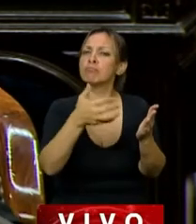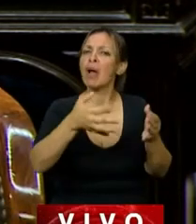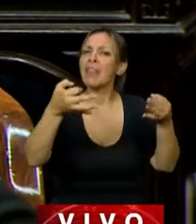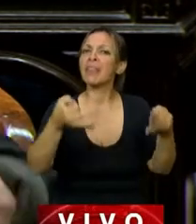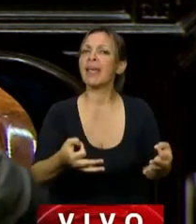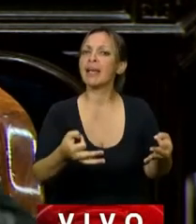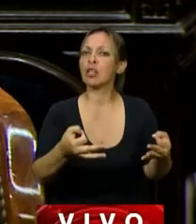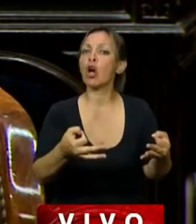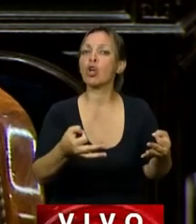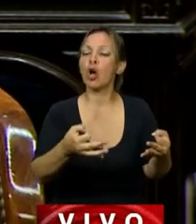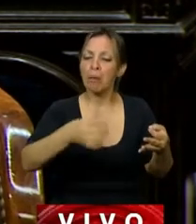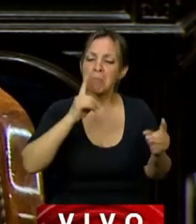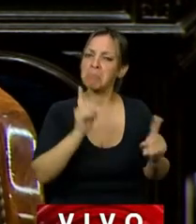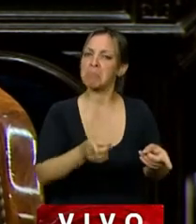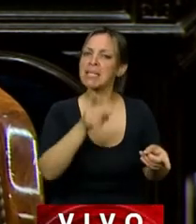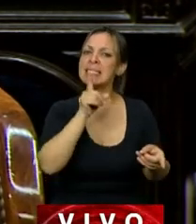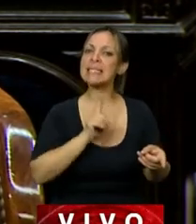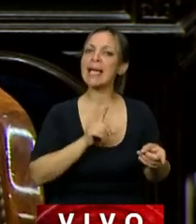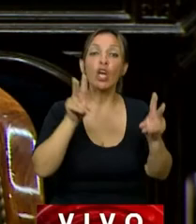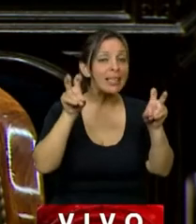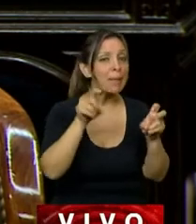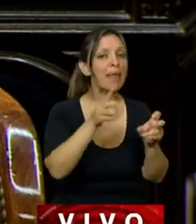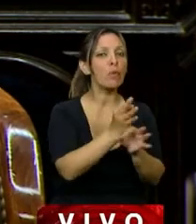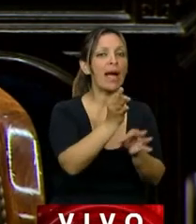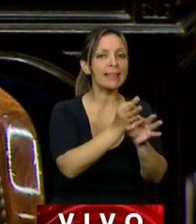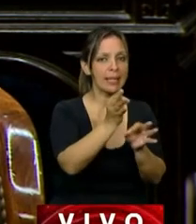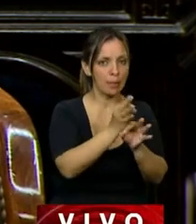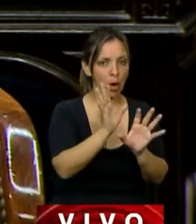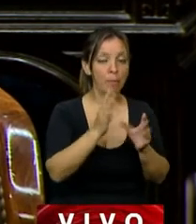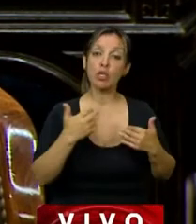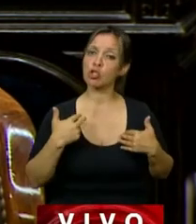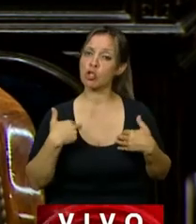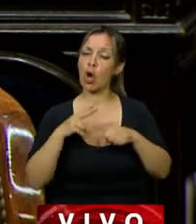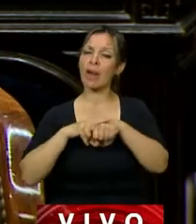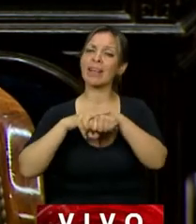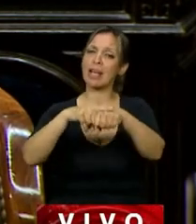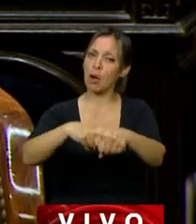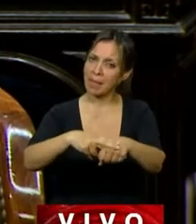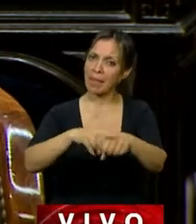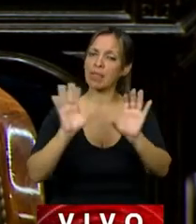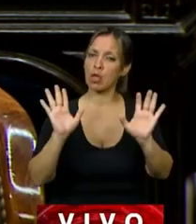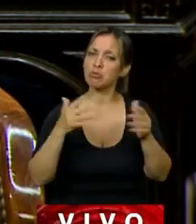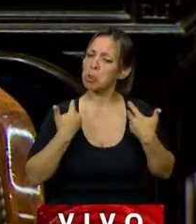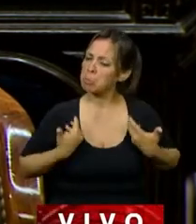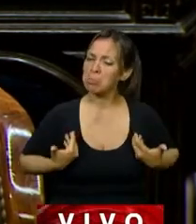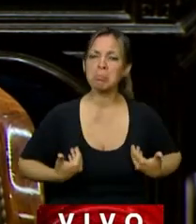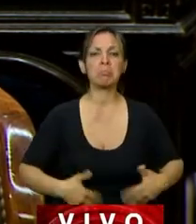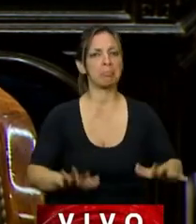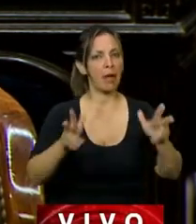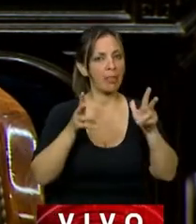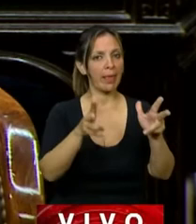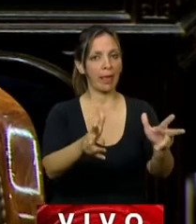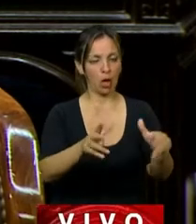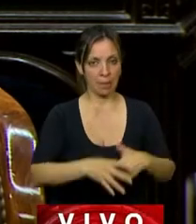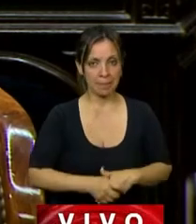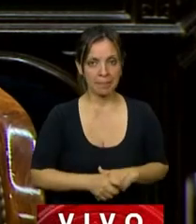un presupuesto serio en materia educativa. Yo lo que les aconsejo, y lo digo con total